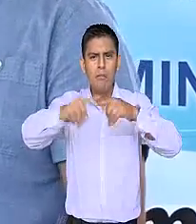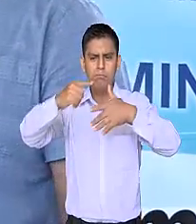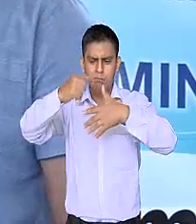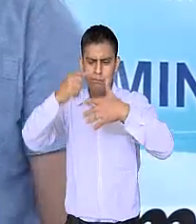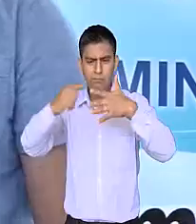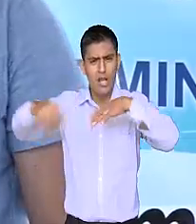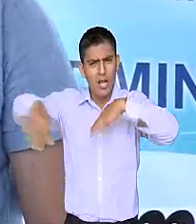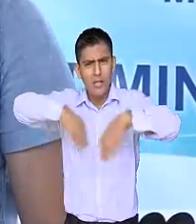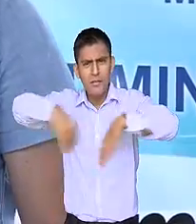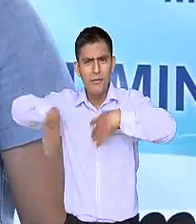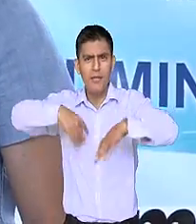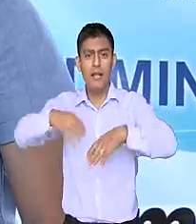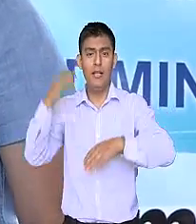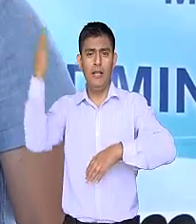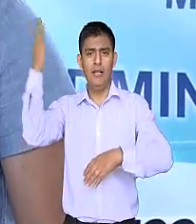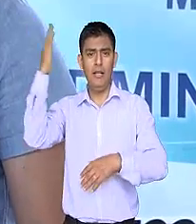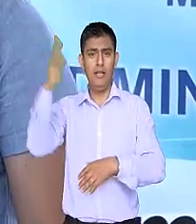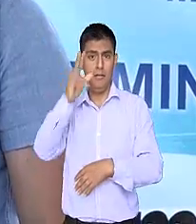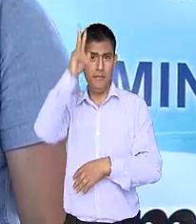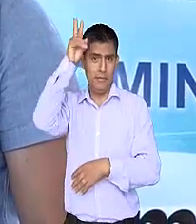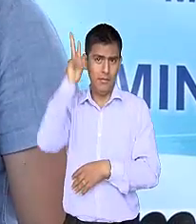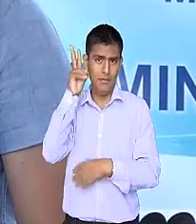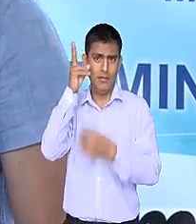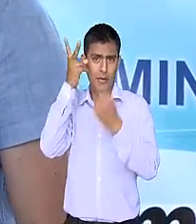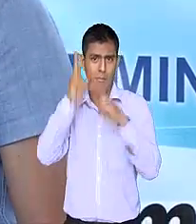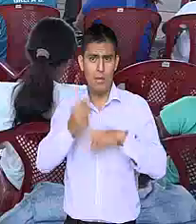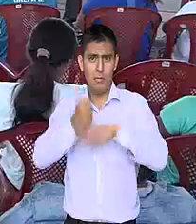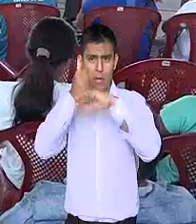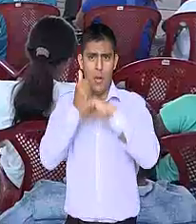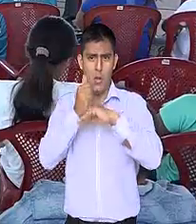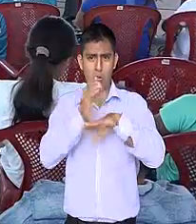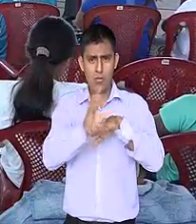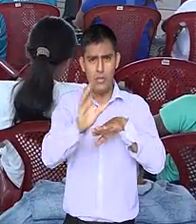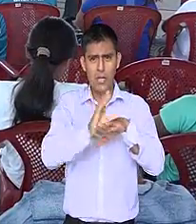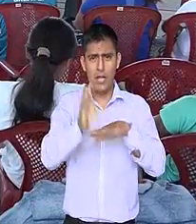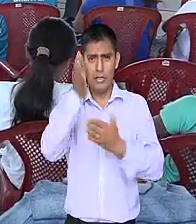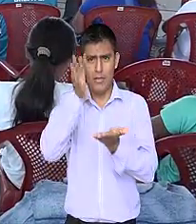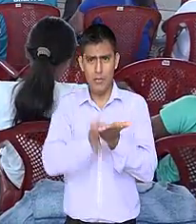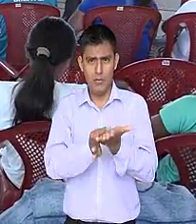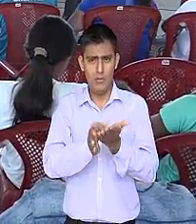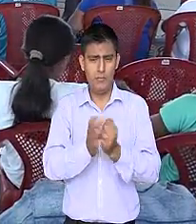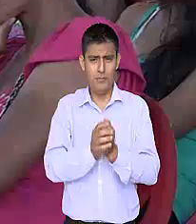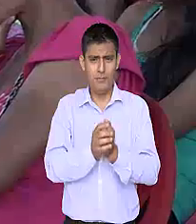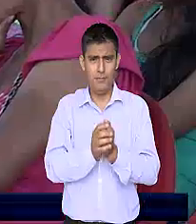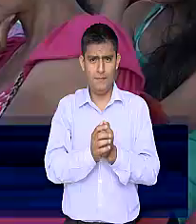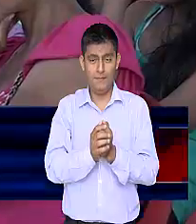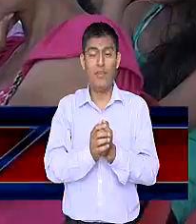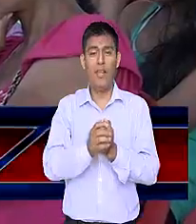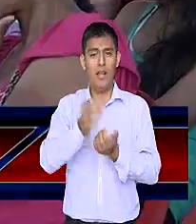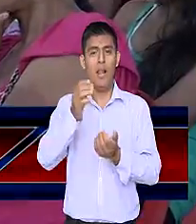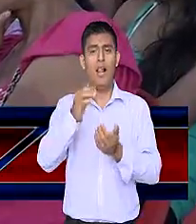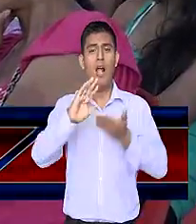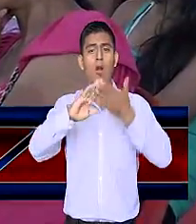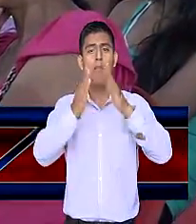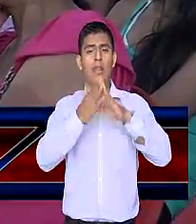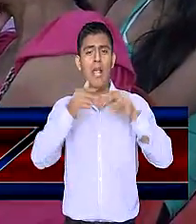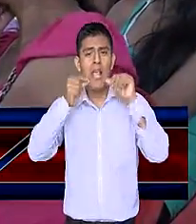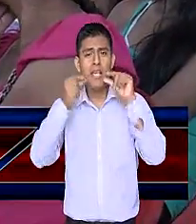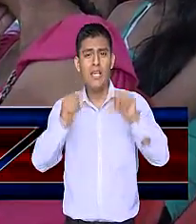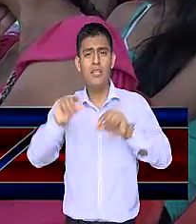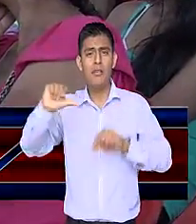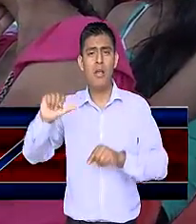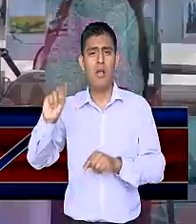Intensa es la agenda que cumplieron durante la semana el alcalde de Lago Agrio, Vinicio Vega, y los concejales y concejalas del cantón. Así, en la comunidad